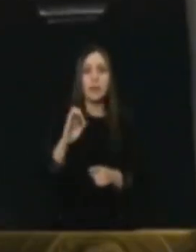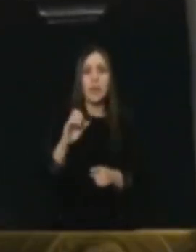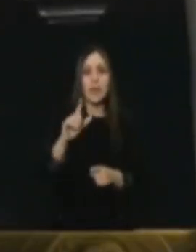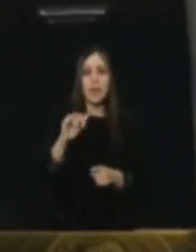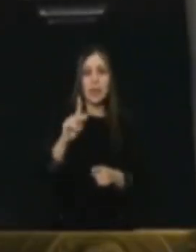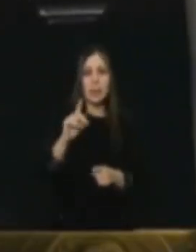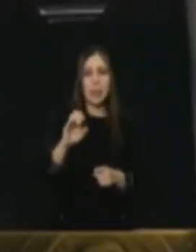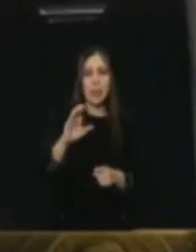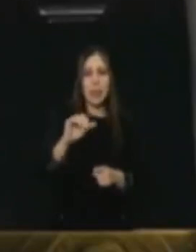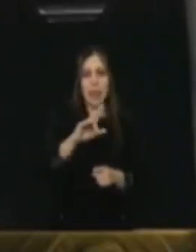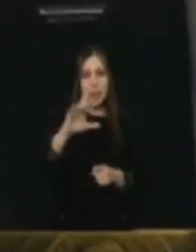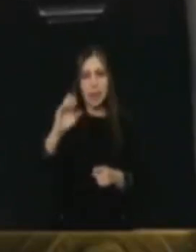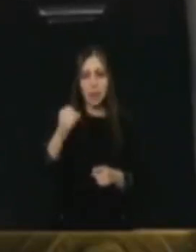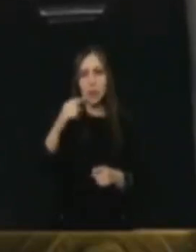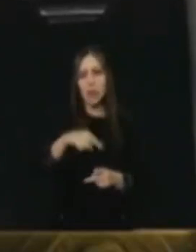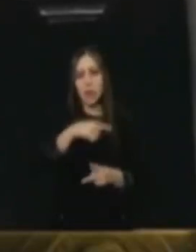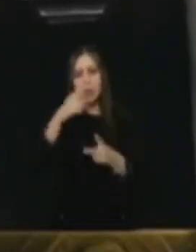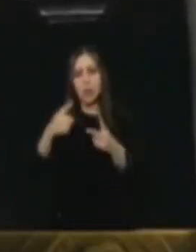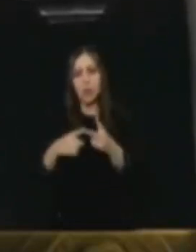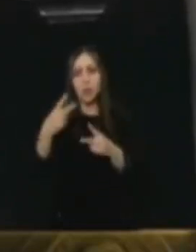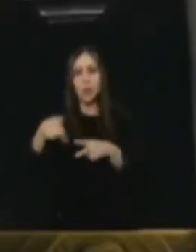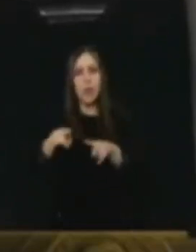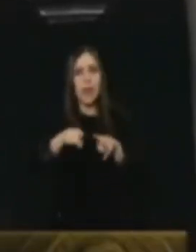hermana. Hermilo